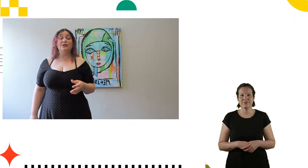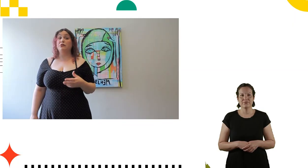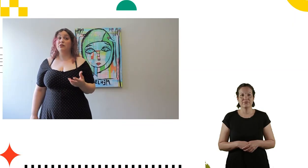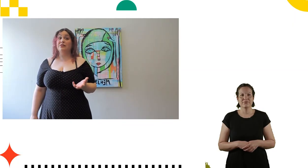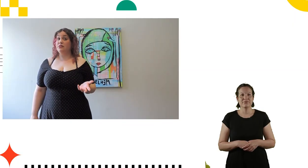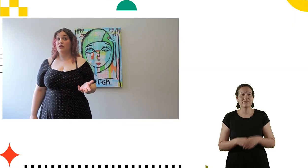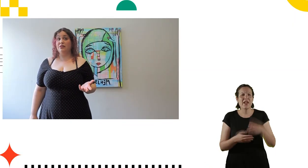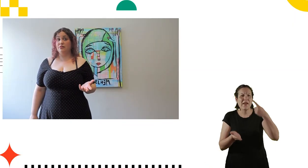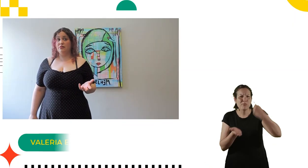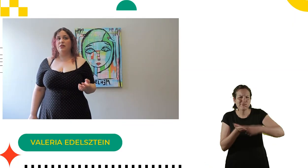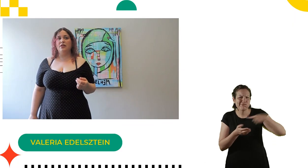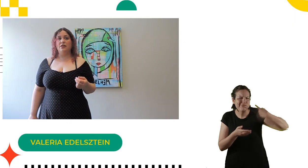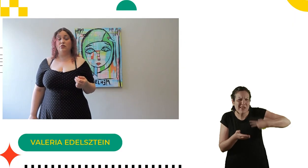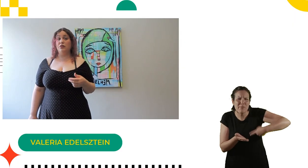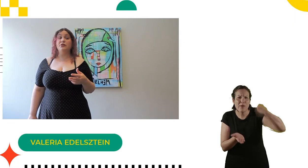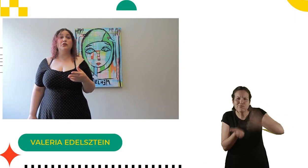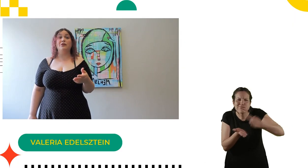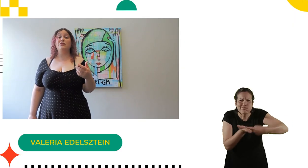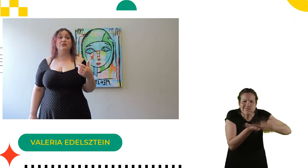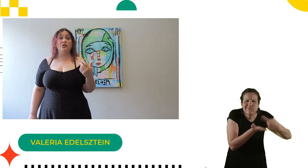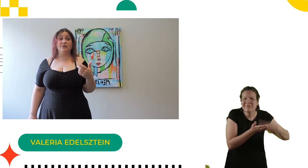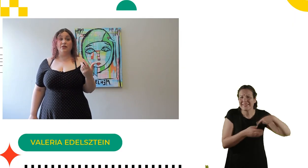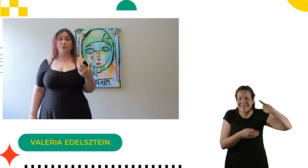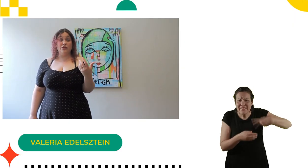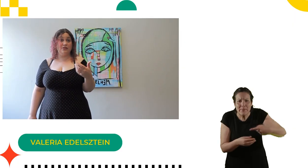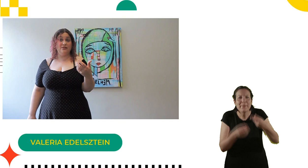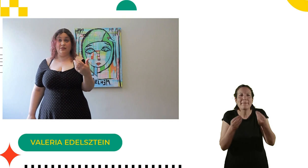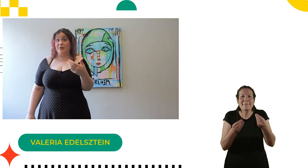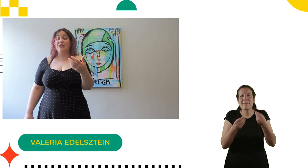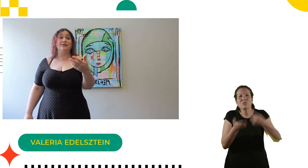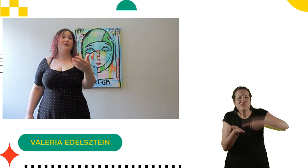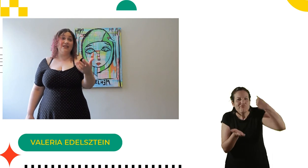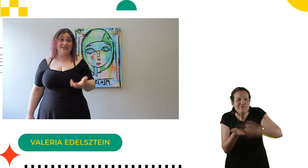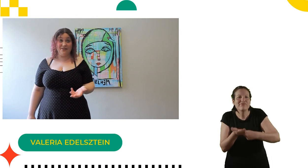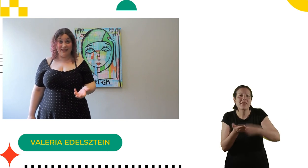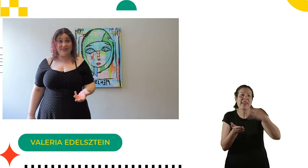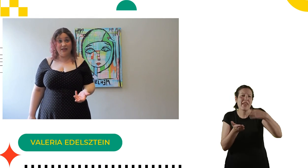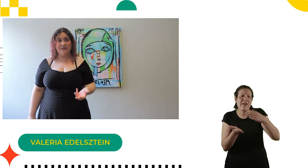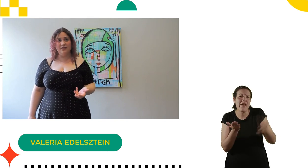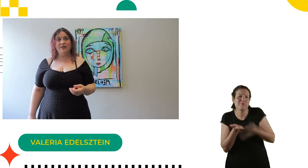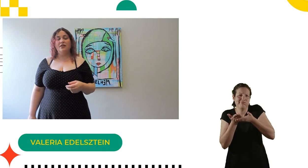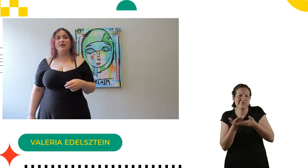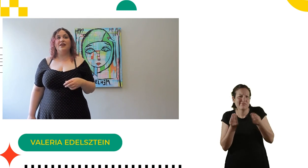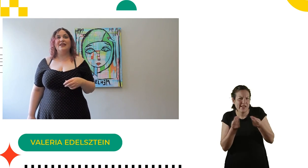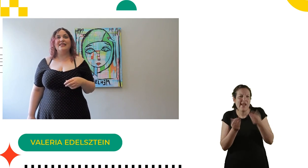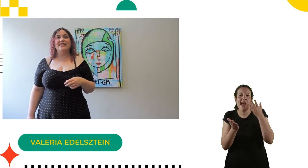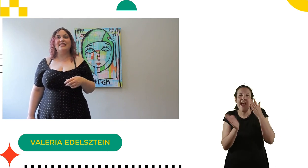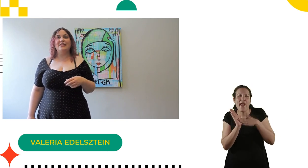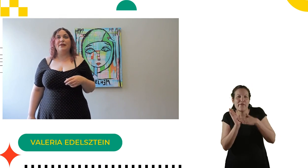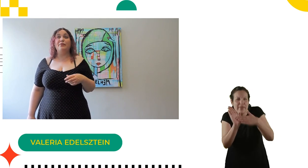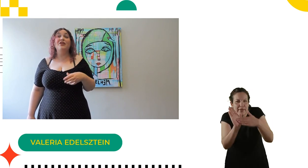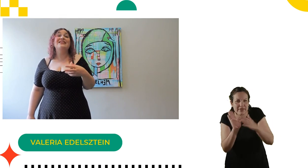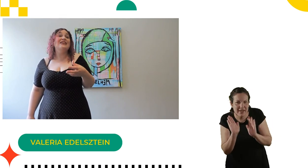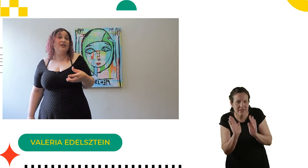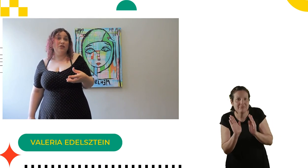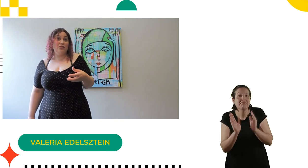Todo el tiempo estamos tomando decisiones y todo el tiempo estamos tomando decisiones que muchas veces deberían estar basadas en evidencia, y